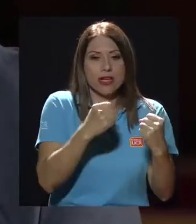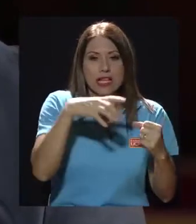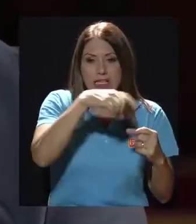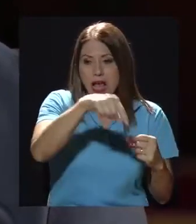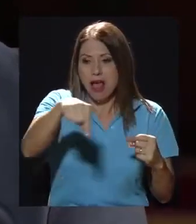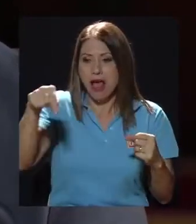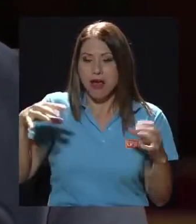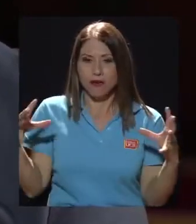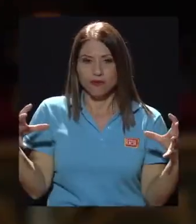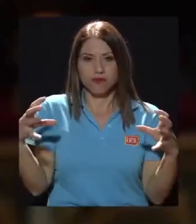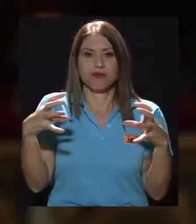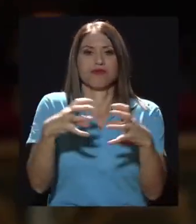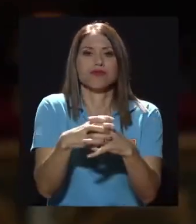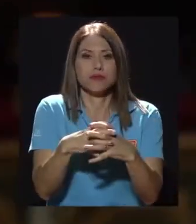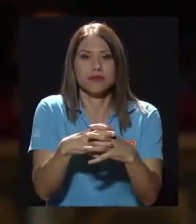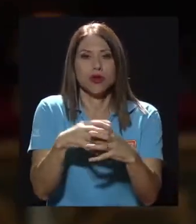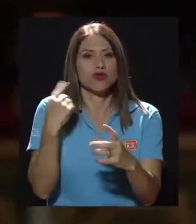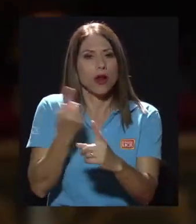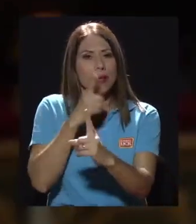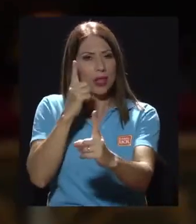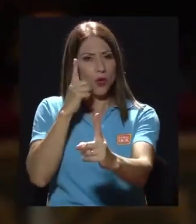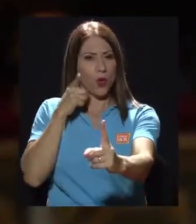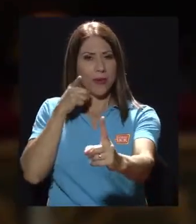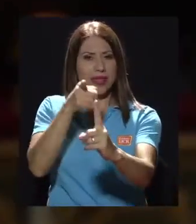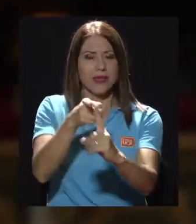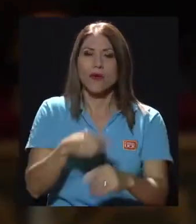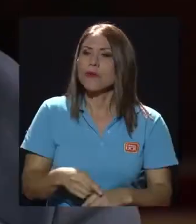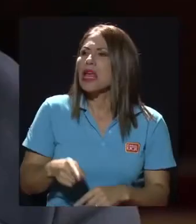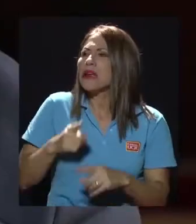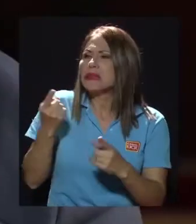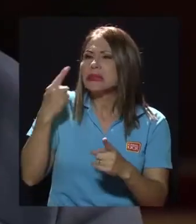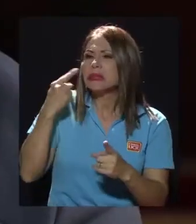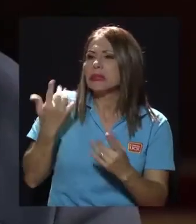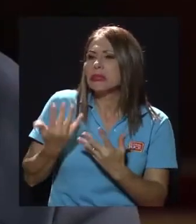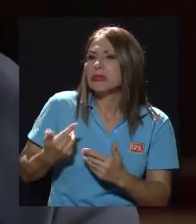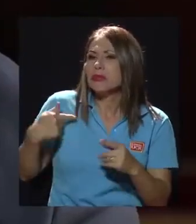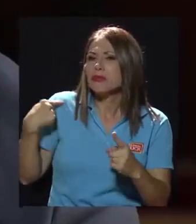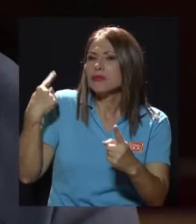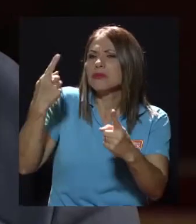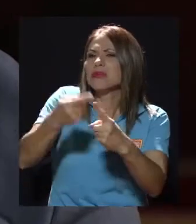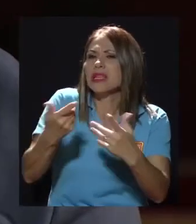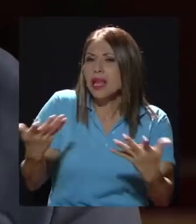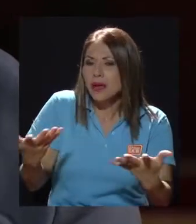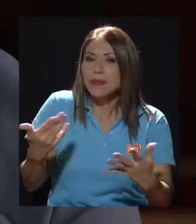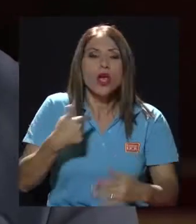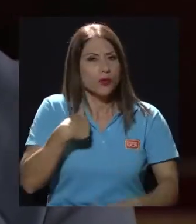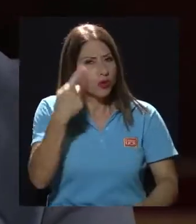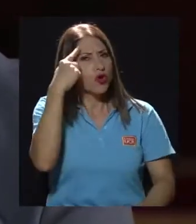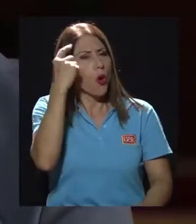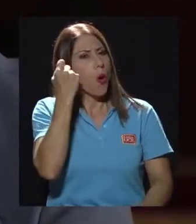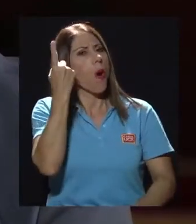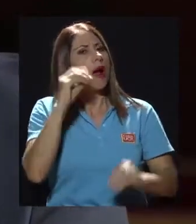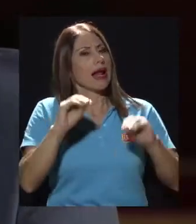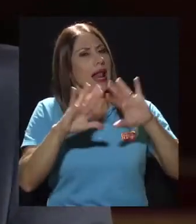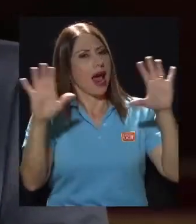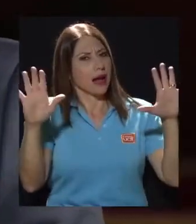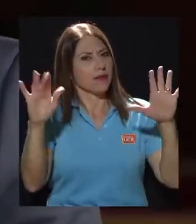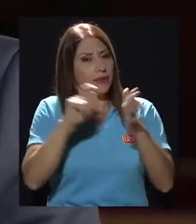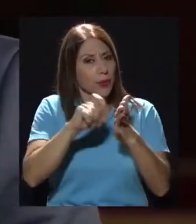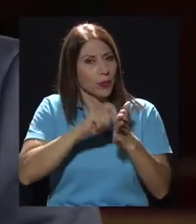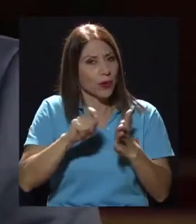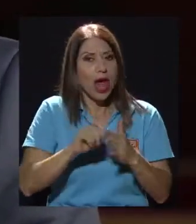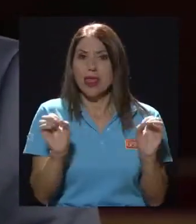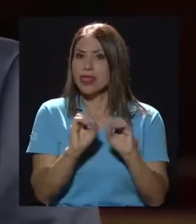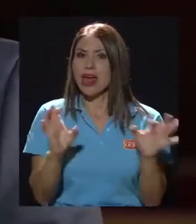objetivo. ¿Cuál es la hoja de ruta crítica que tenemos que hacer? Sí, yo la tengo muy clara, la tengo muy clara en relación a la composición. No tiene que ver con la Sinfónica de Heredia, ni con